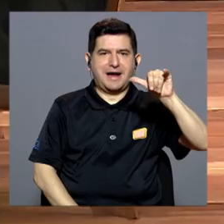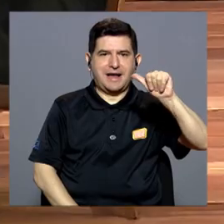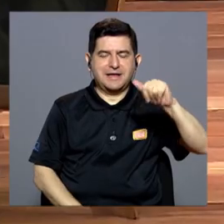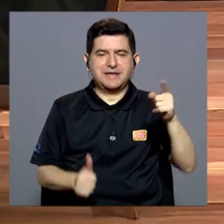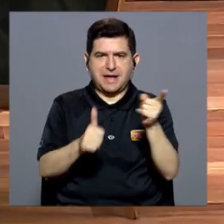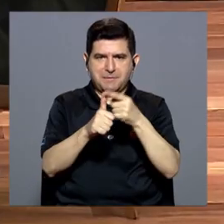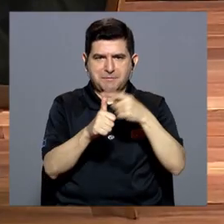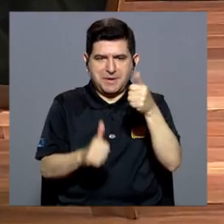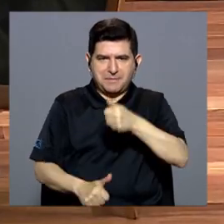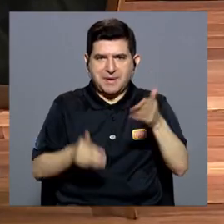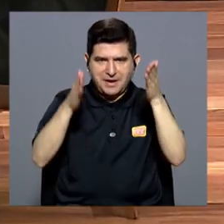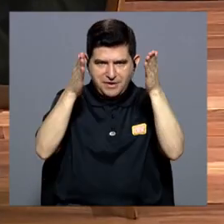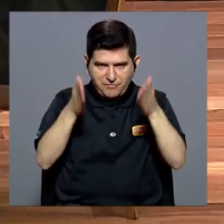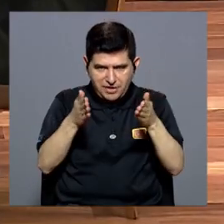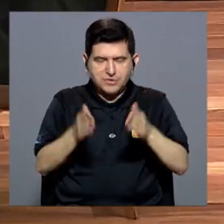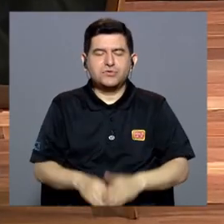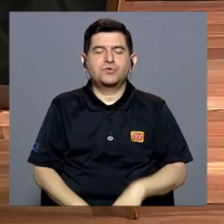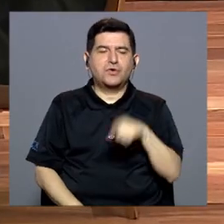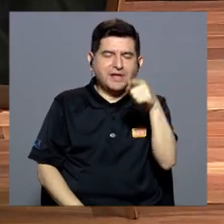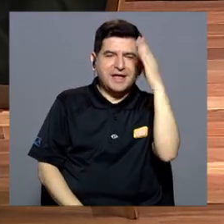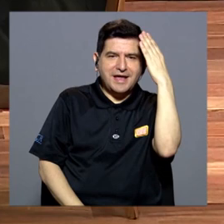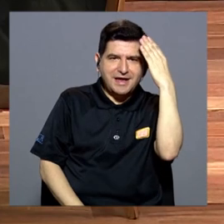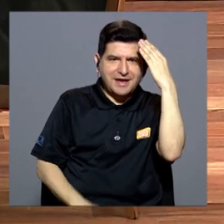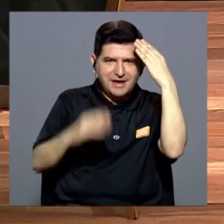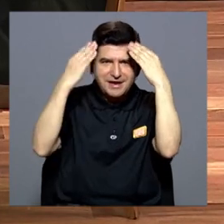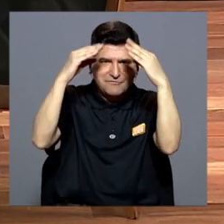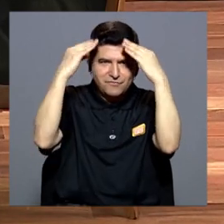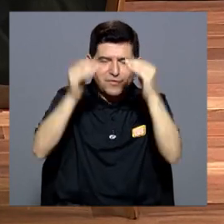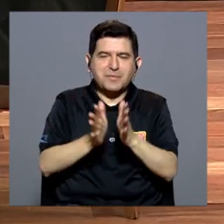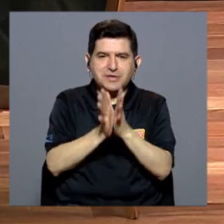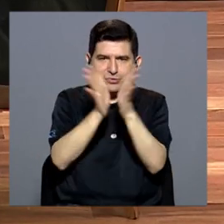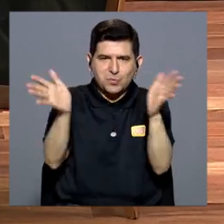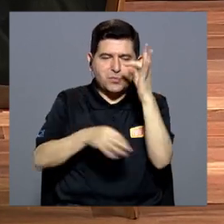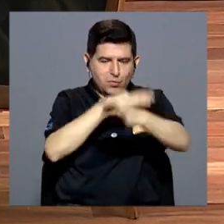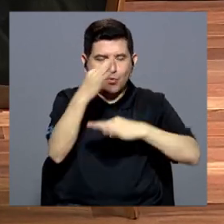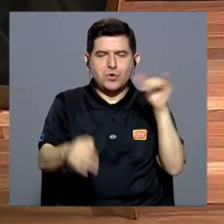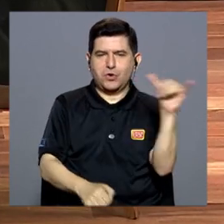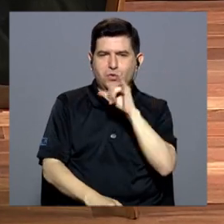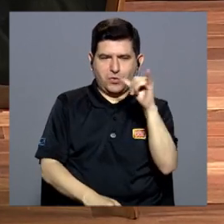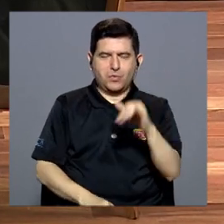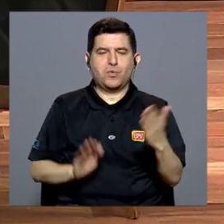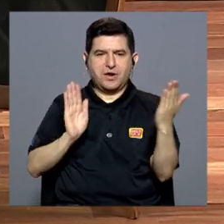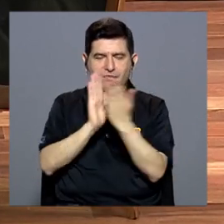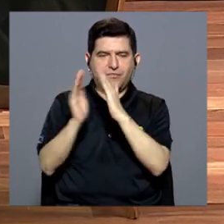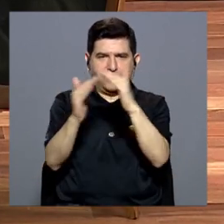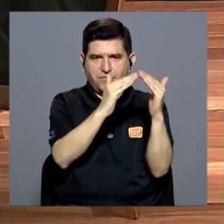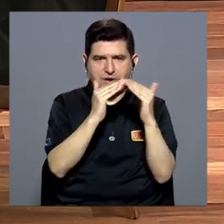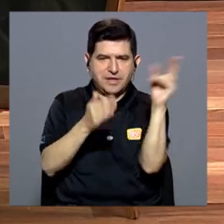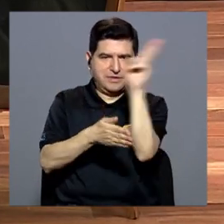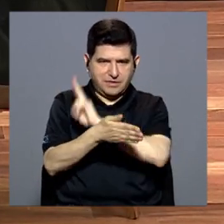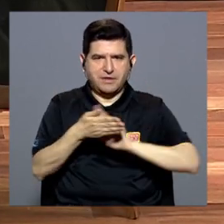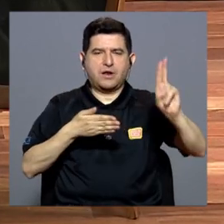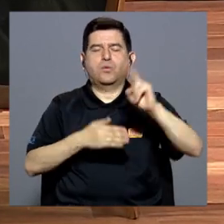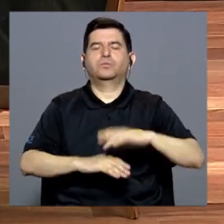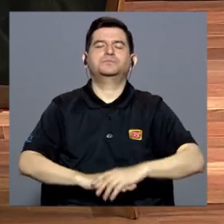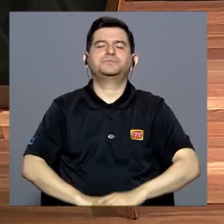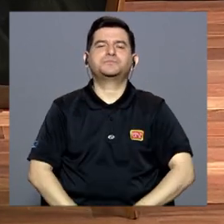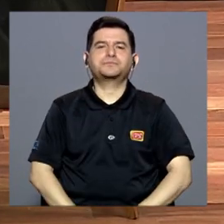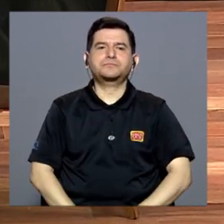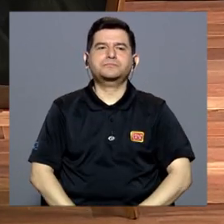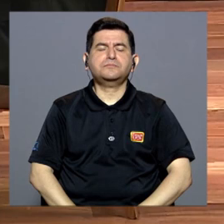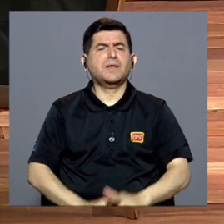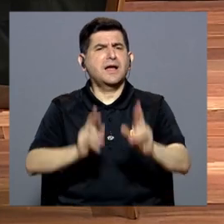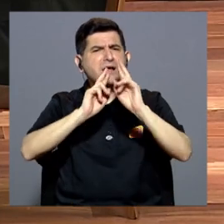rector, que dio un informe público de esta naturaleza frente a la comunidad universitaria,